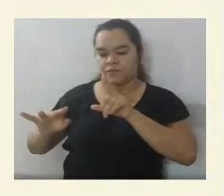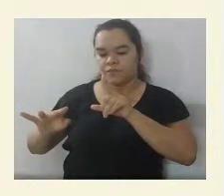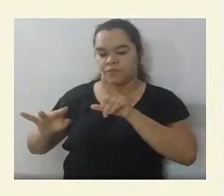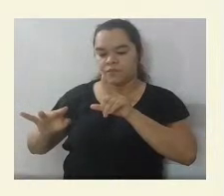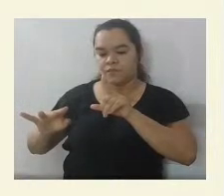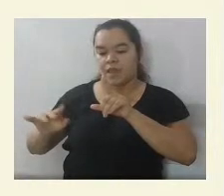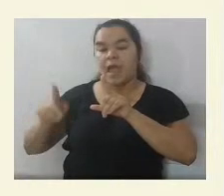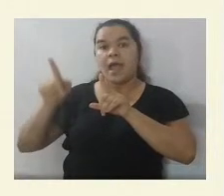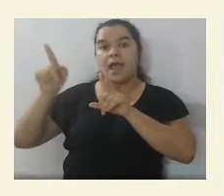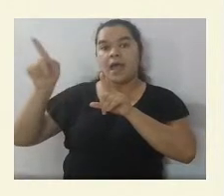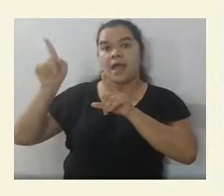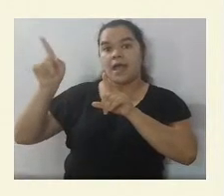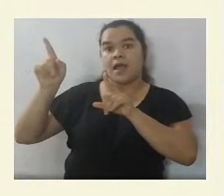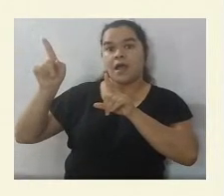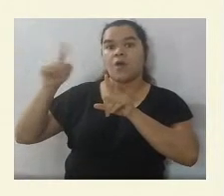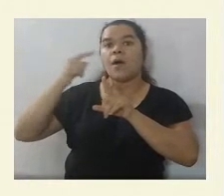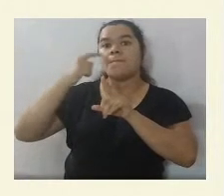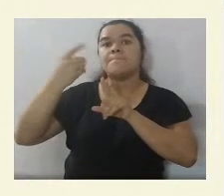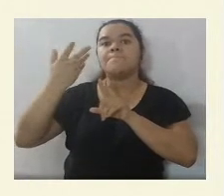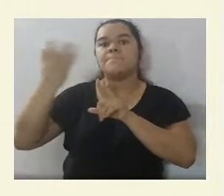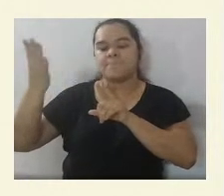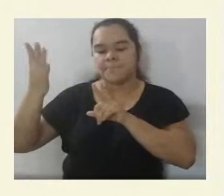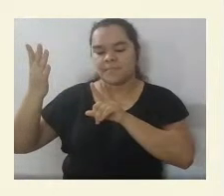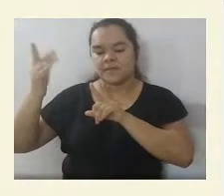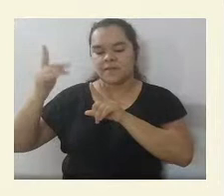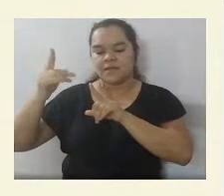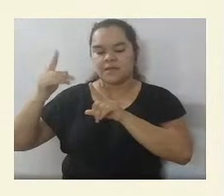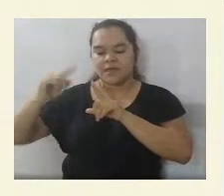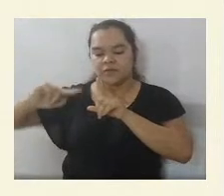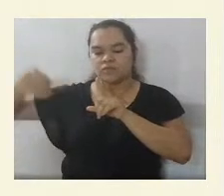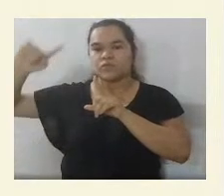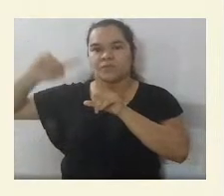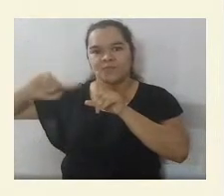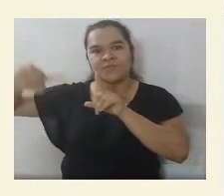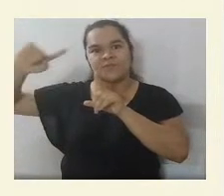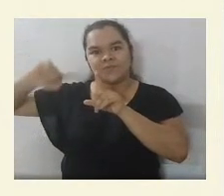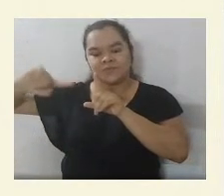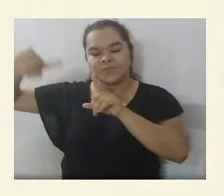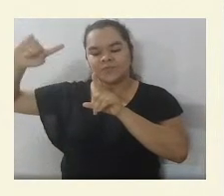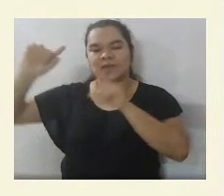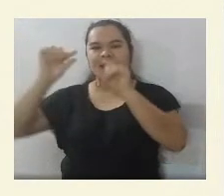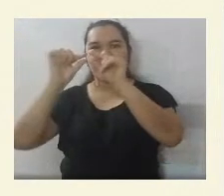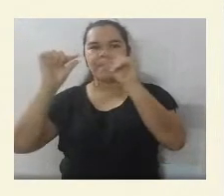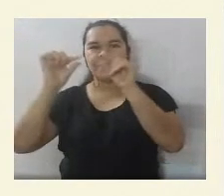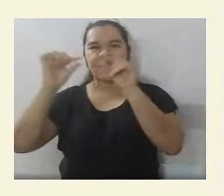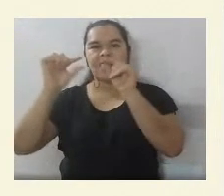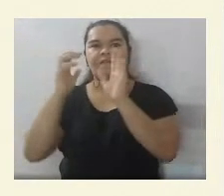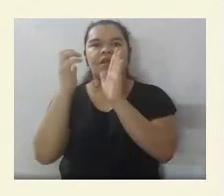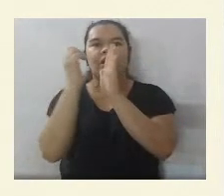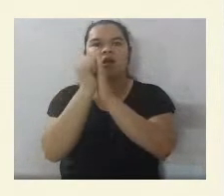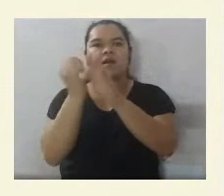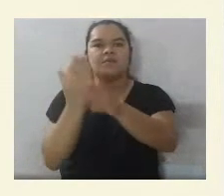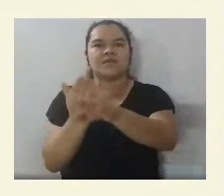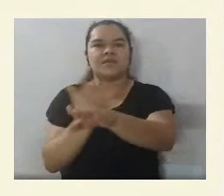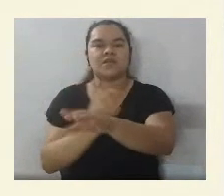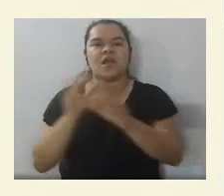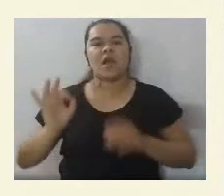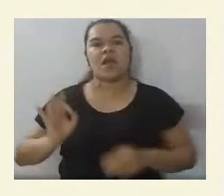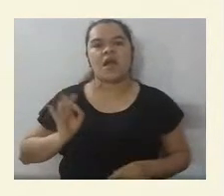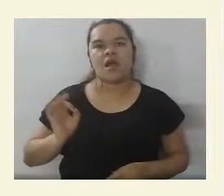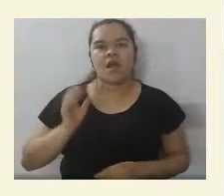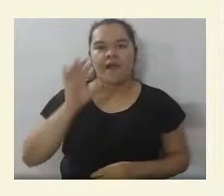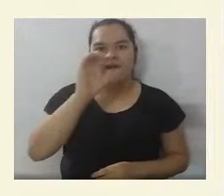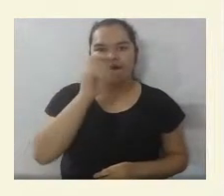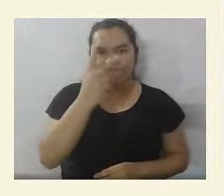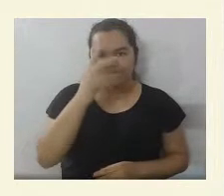dan una pequeña vuelta a la ruedita y acá ya ven preinscripción 2021. ¿Sí? En este caso, acceden